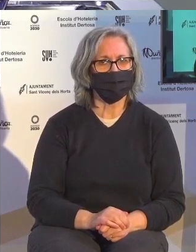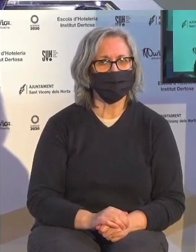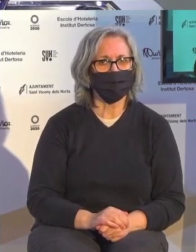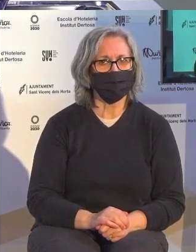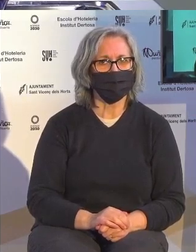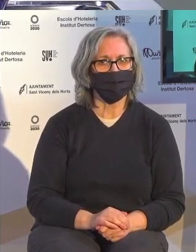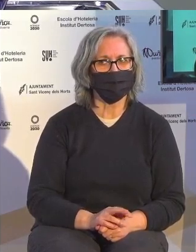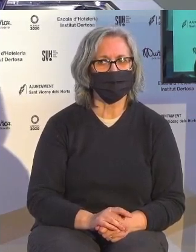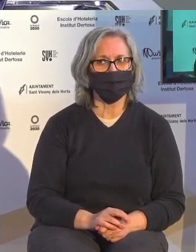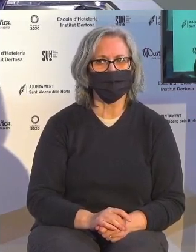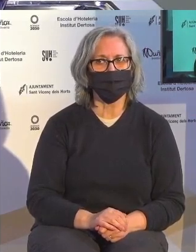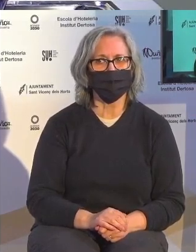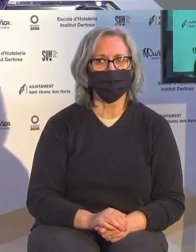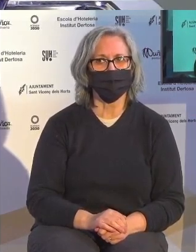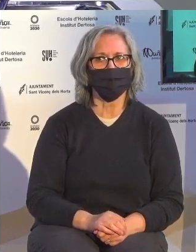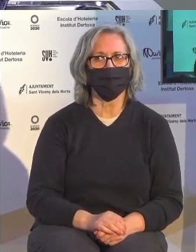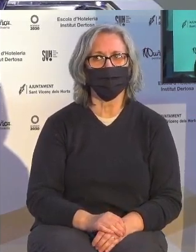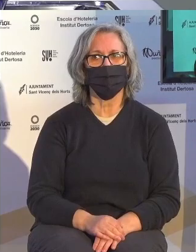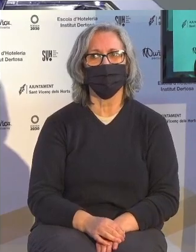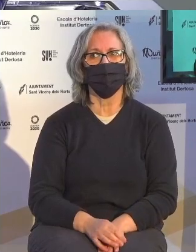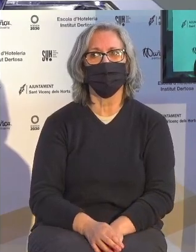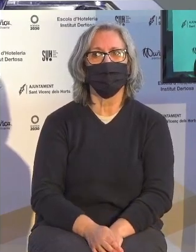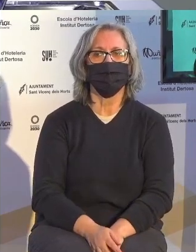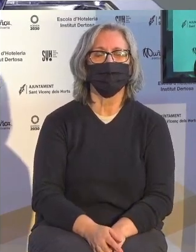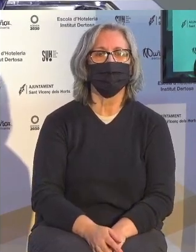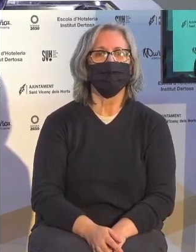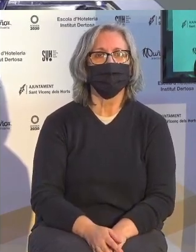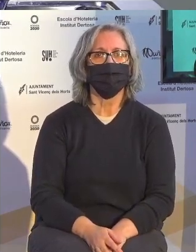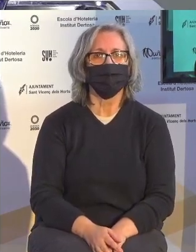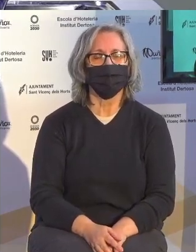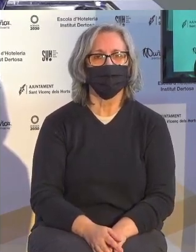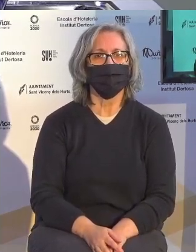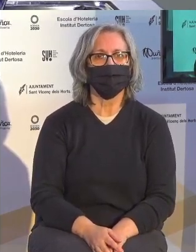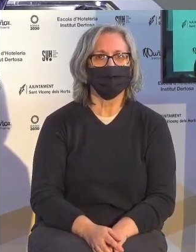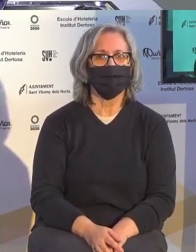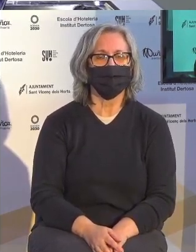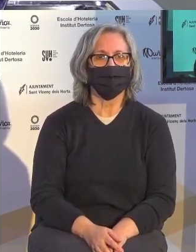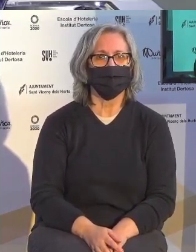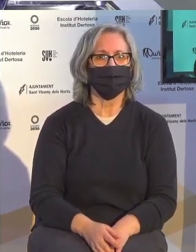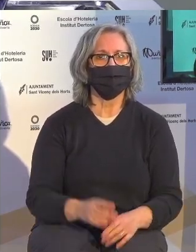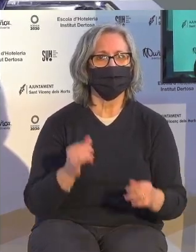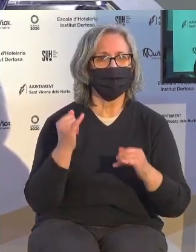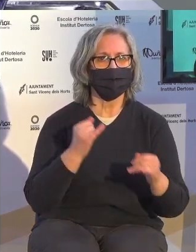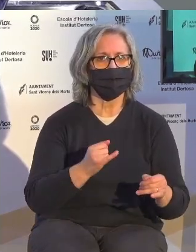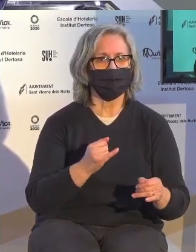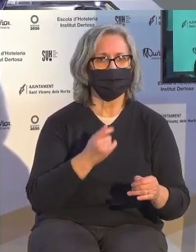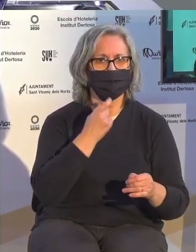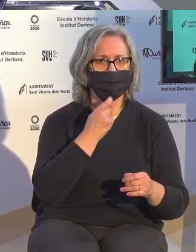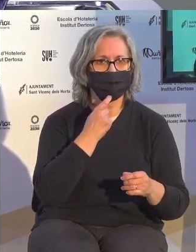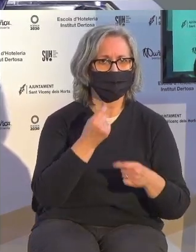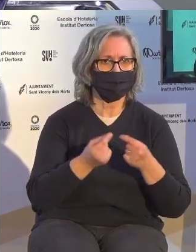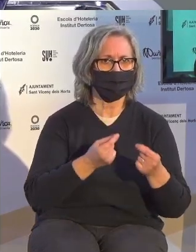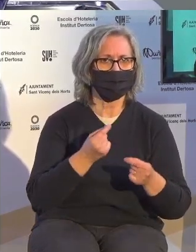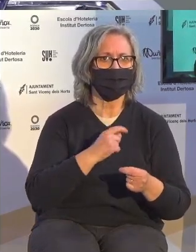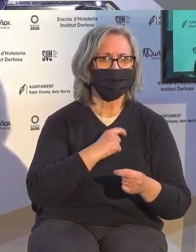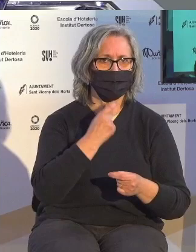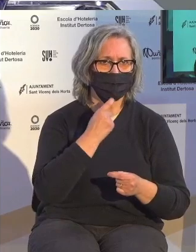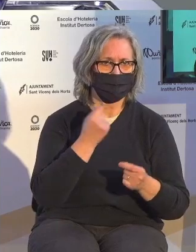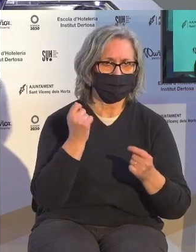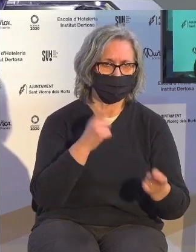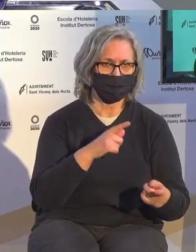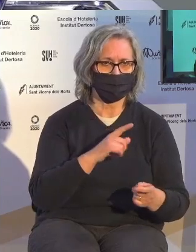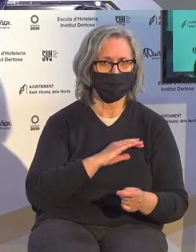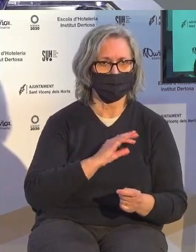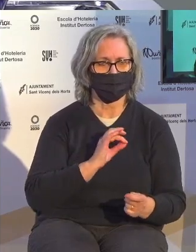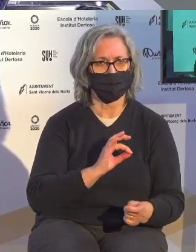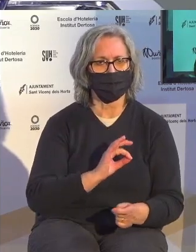es un sabor increíble traído un poquito de eso y vamos a utilizar los postes